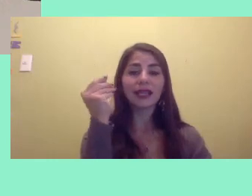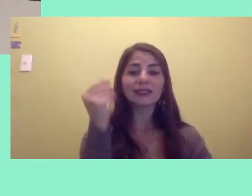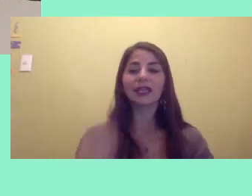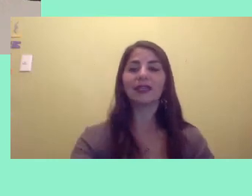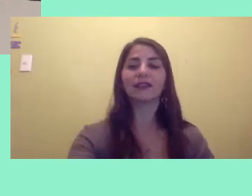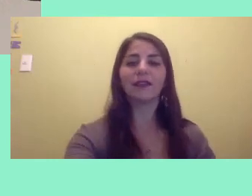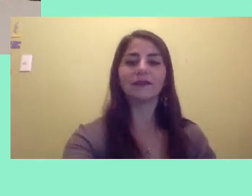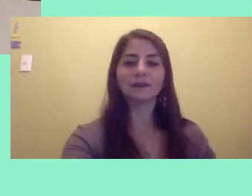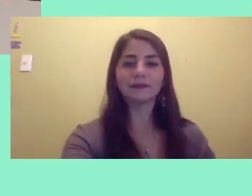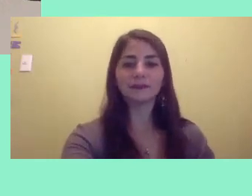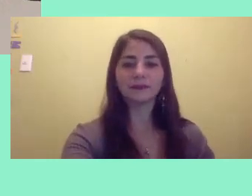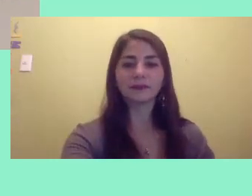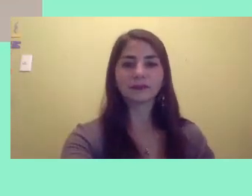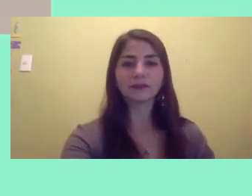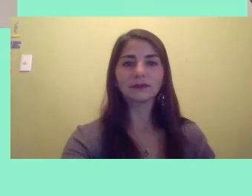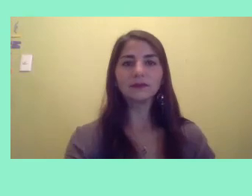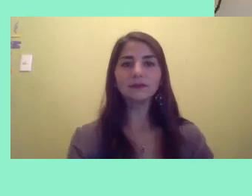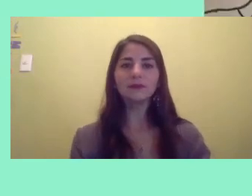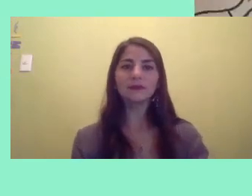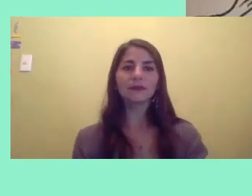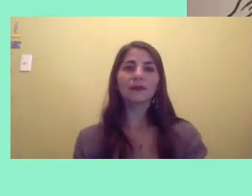se indica el celeste.